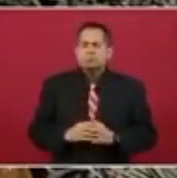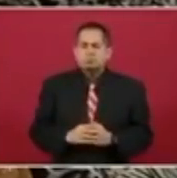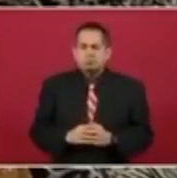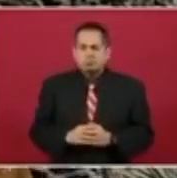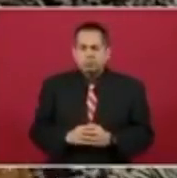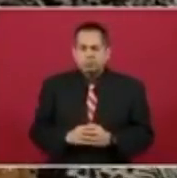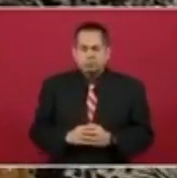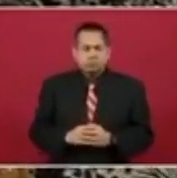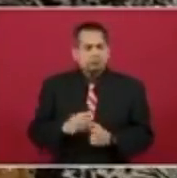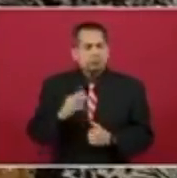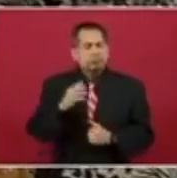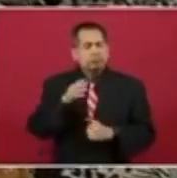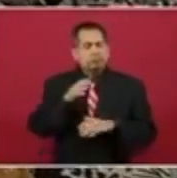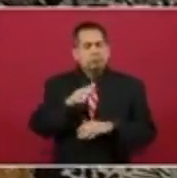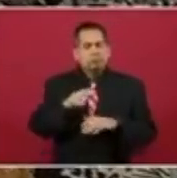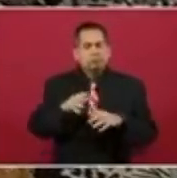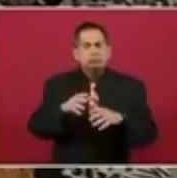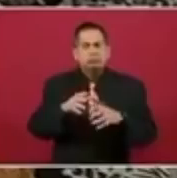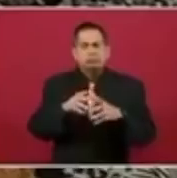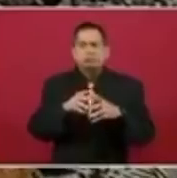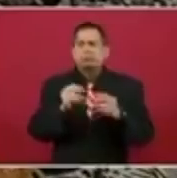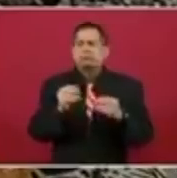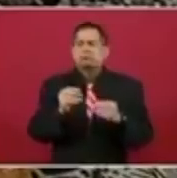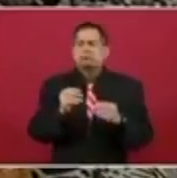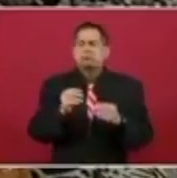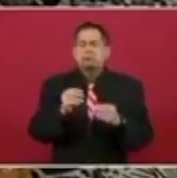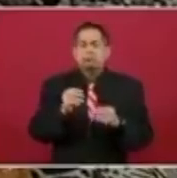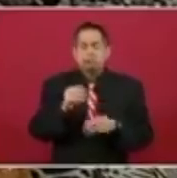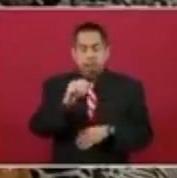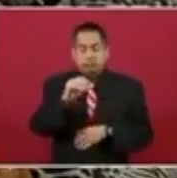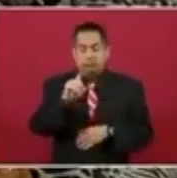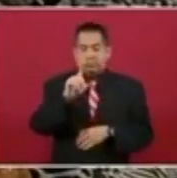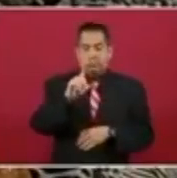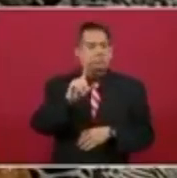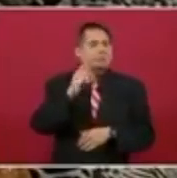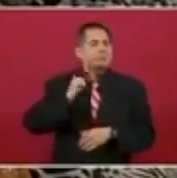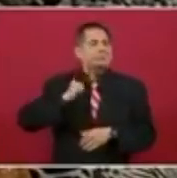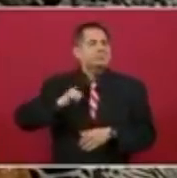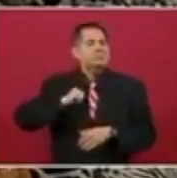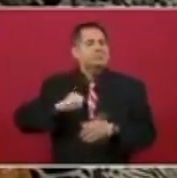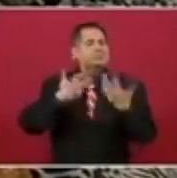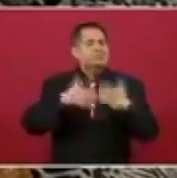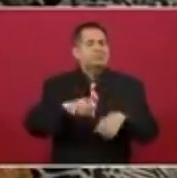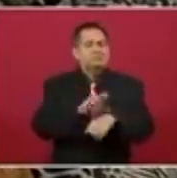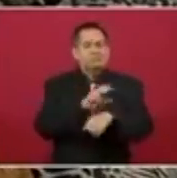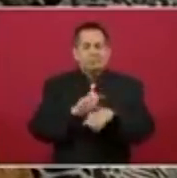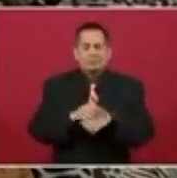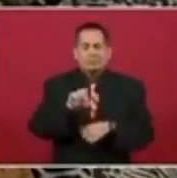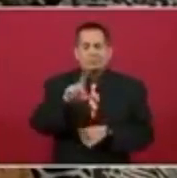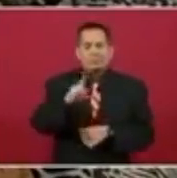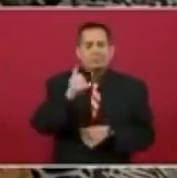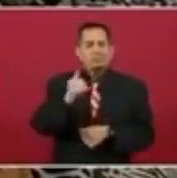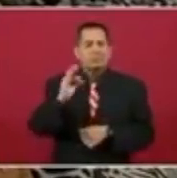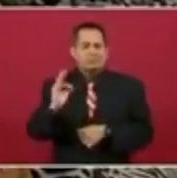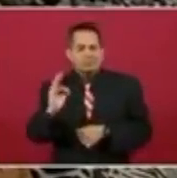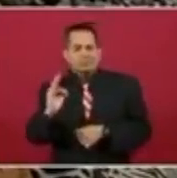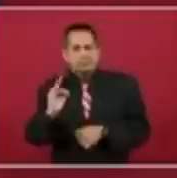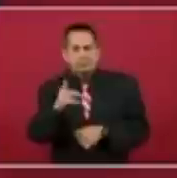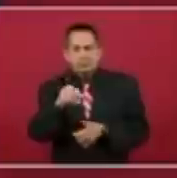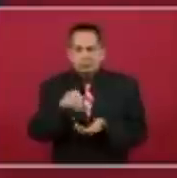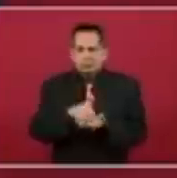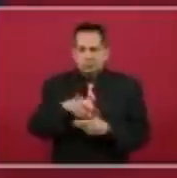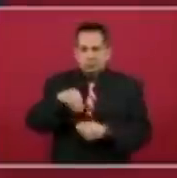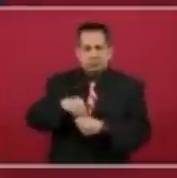en la extinción de Luz y Fuerza del Centro, todavía está en secrecía